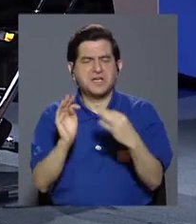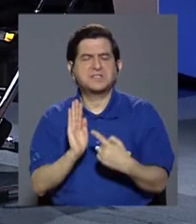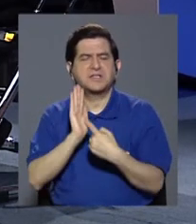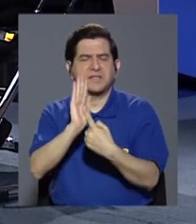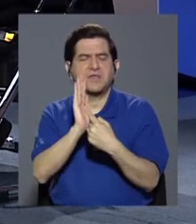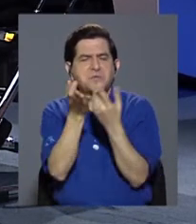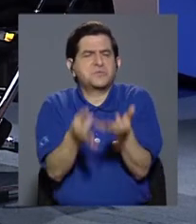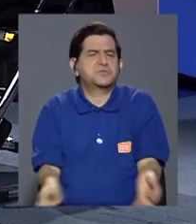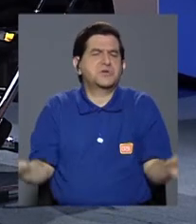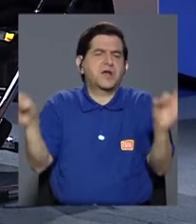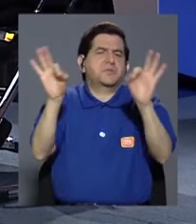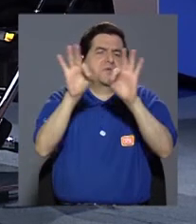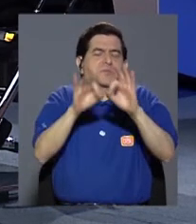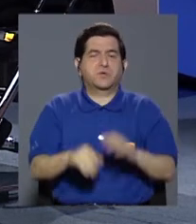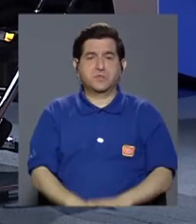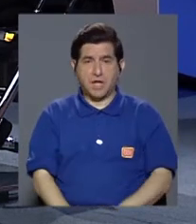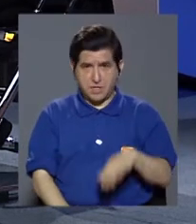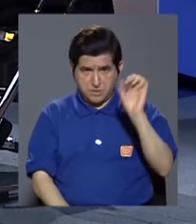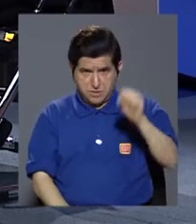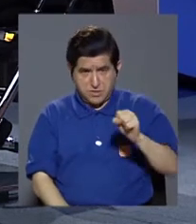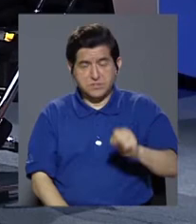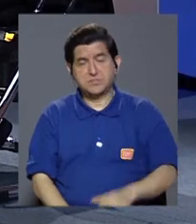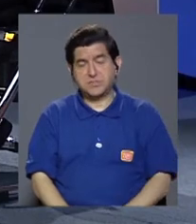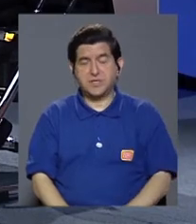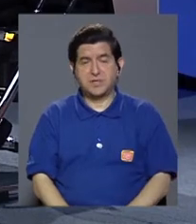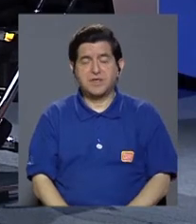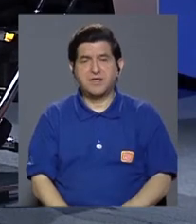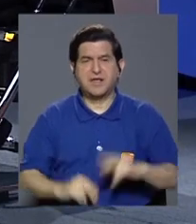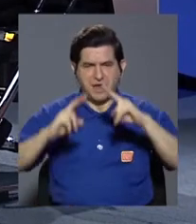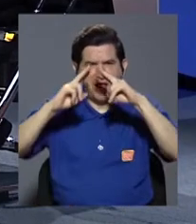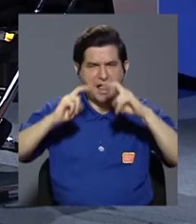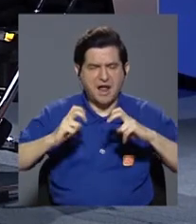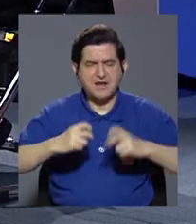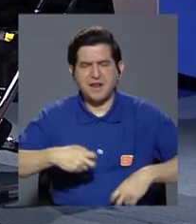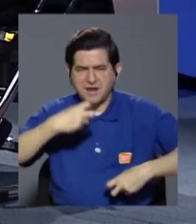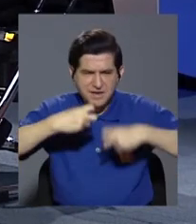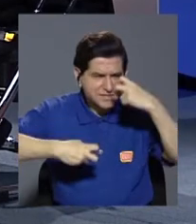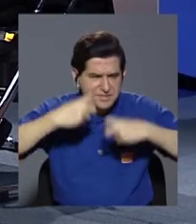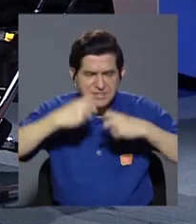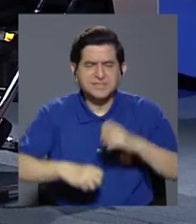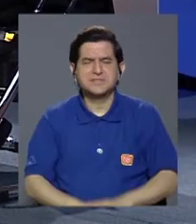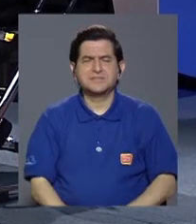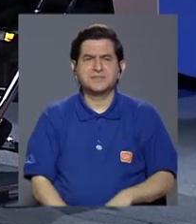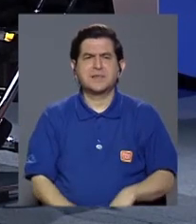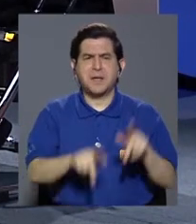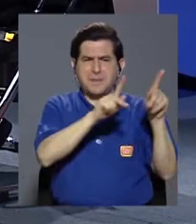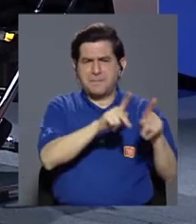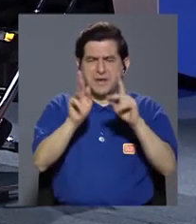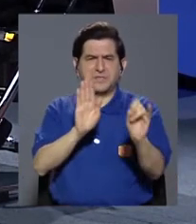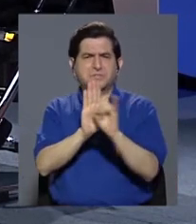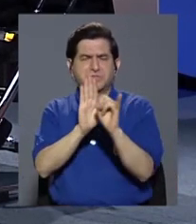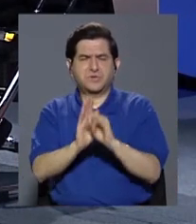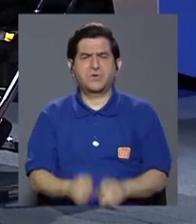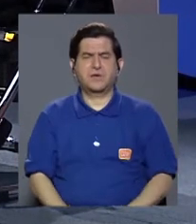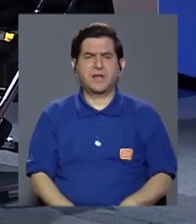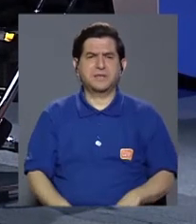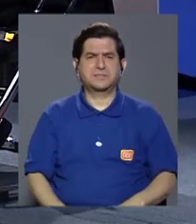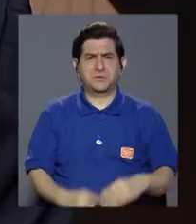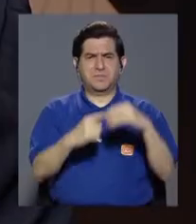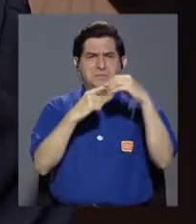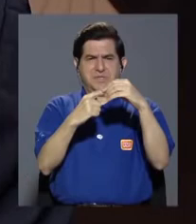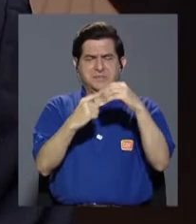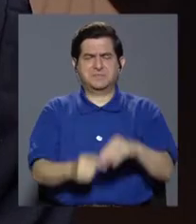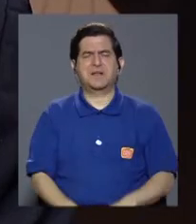de la figura que además es un es muy propio de la lectura terminológica entender como los ciudadanos identifican con el gran villano